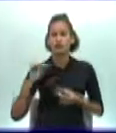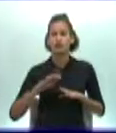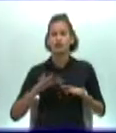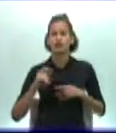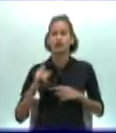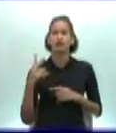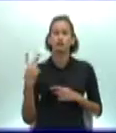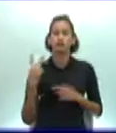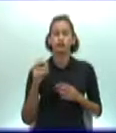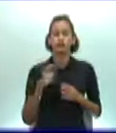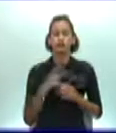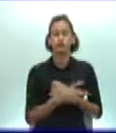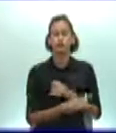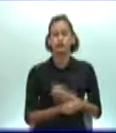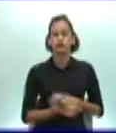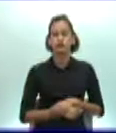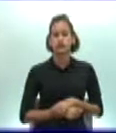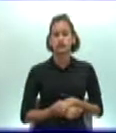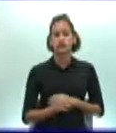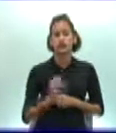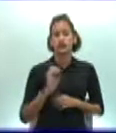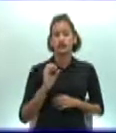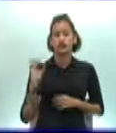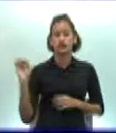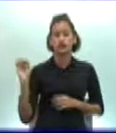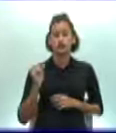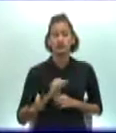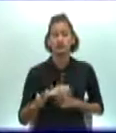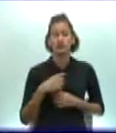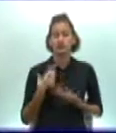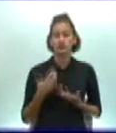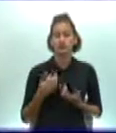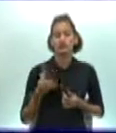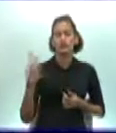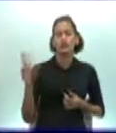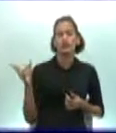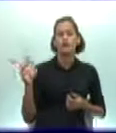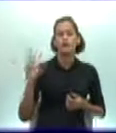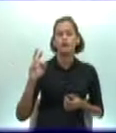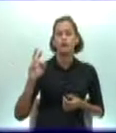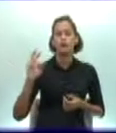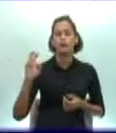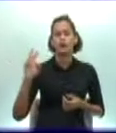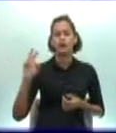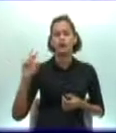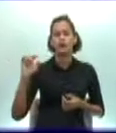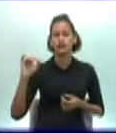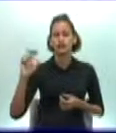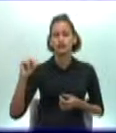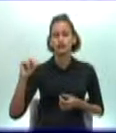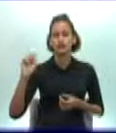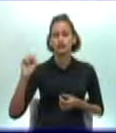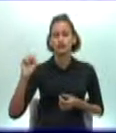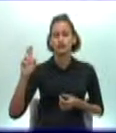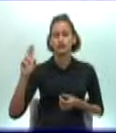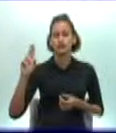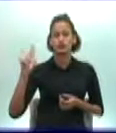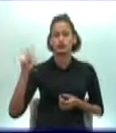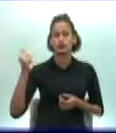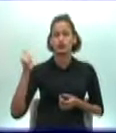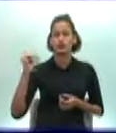Hacia el oeste está la península de Yucatán, que pertenece a México, país que está